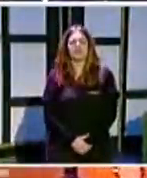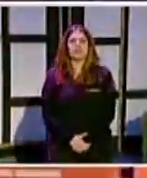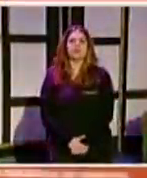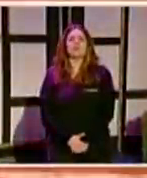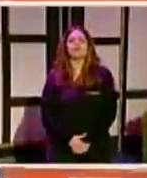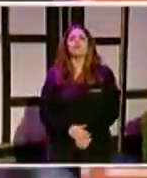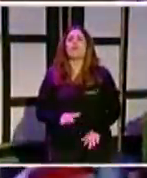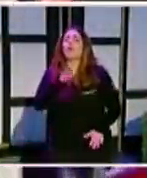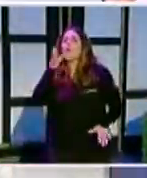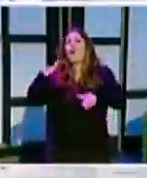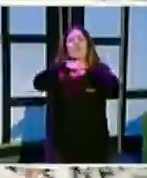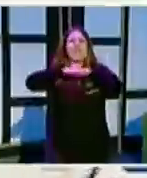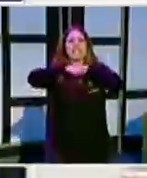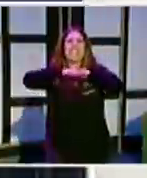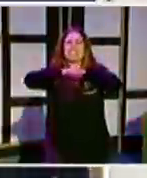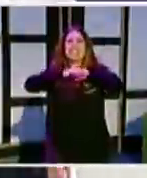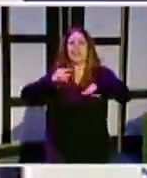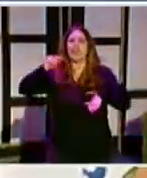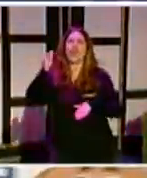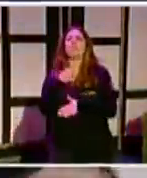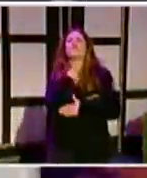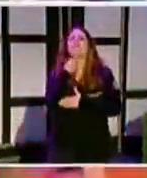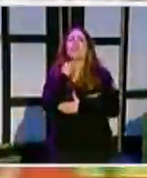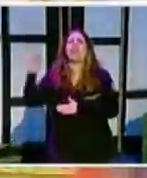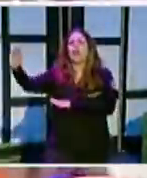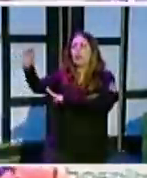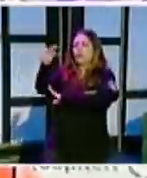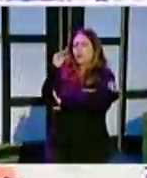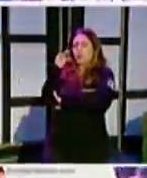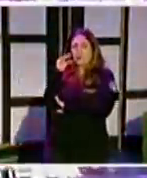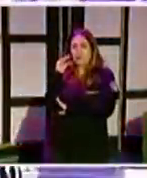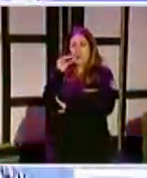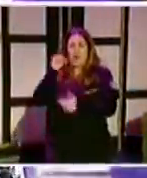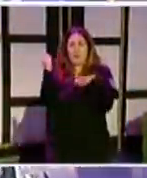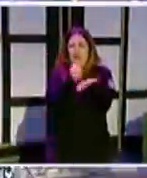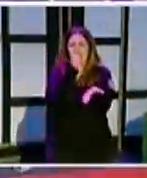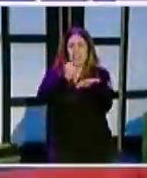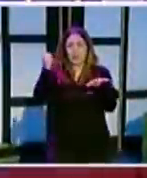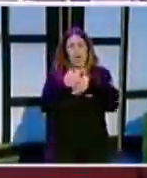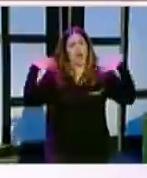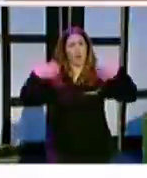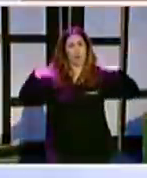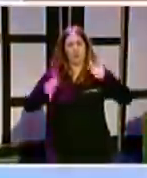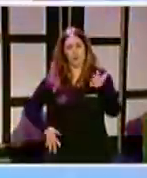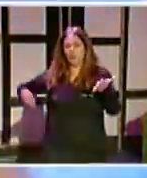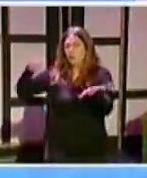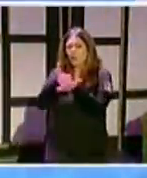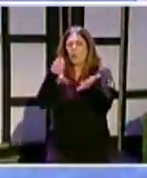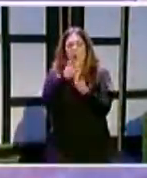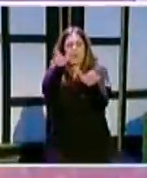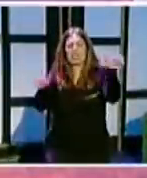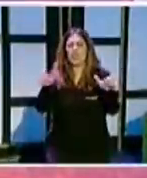El ministerio reduce importe en las becas y matricularse no está al alcance de la clase